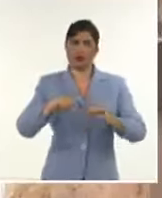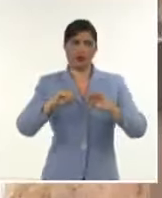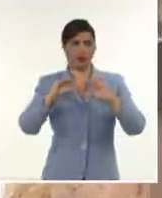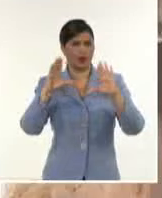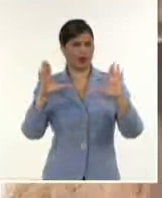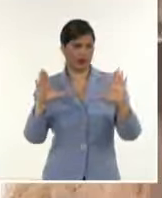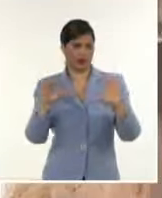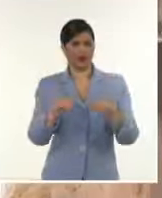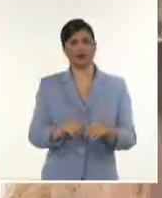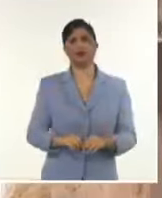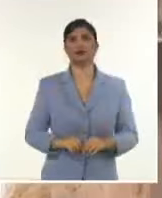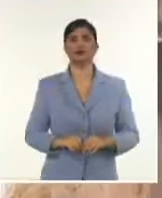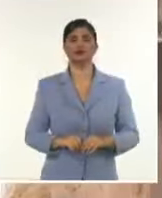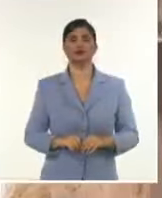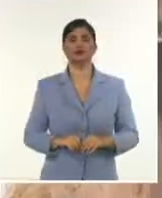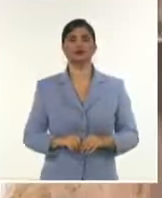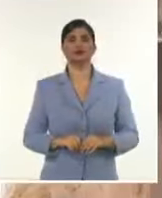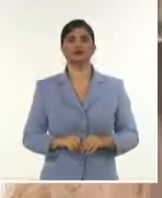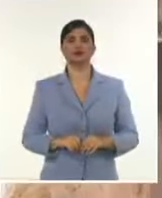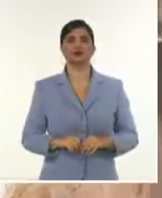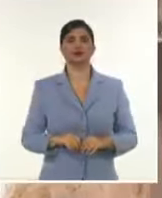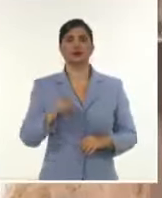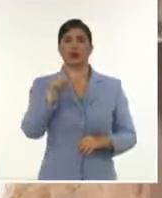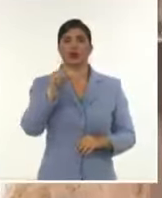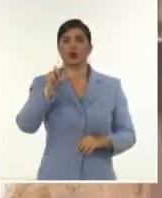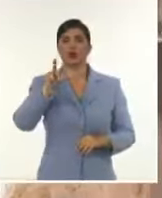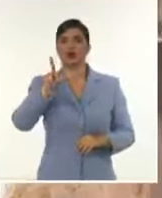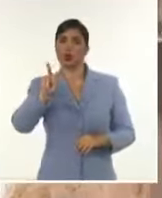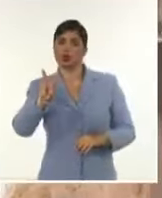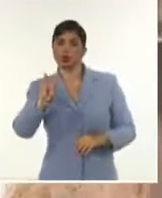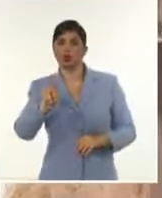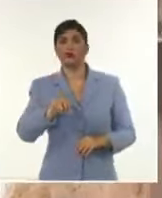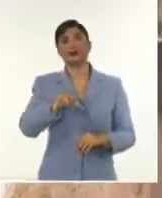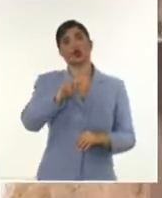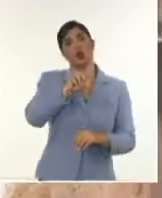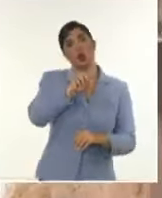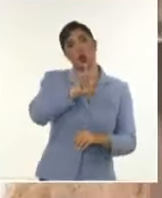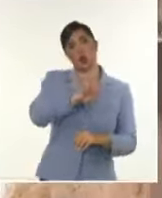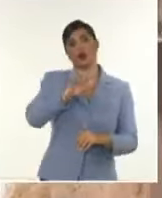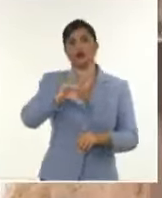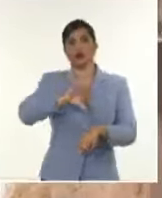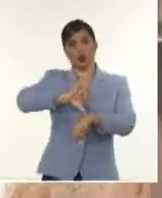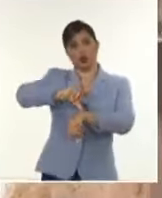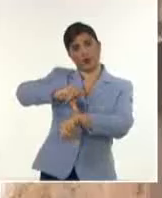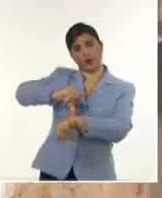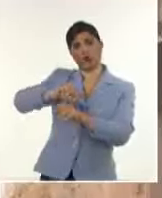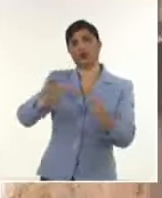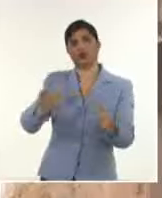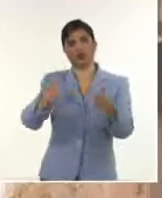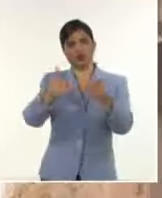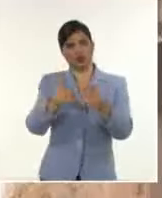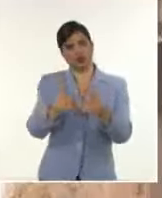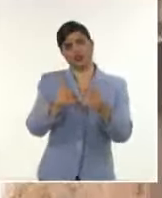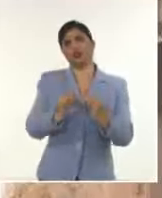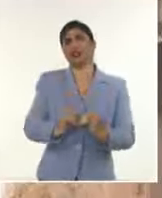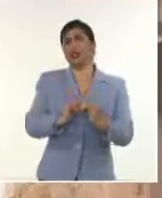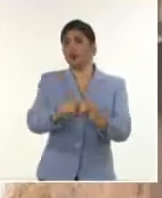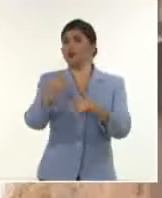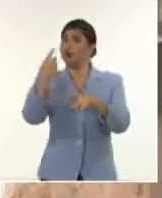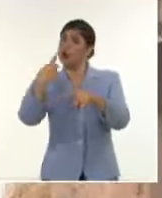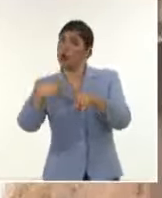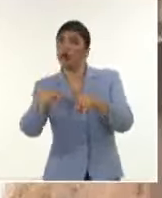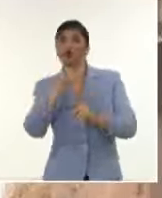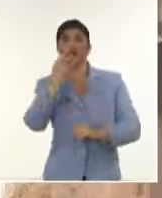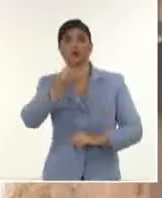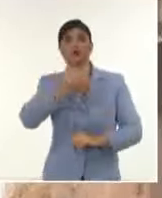de las 12:45 concluyó el 12º Congreso de la Unión de Jóvenes Comunistas. Mi colega Inés Castro Machado está preparando ya un reporte también